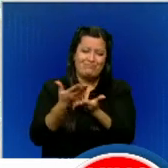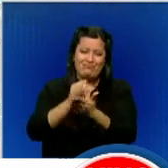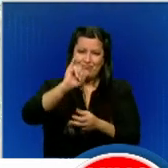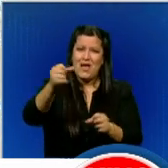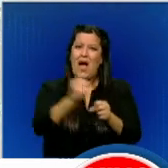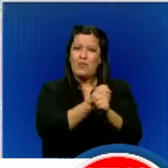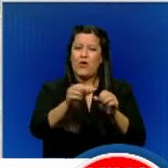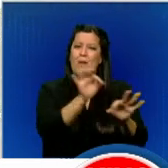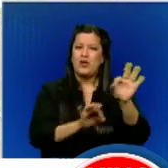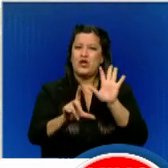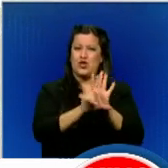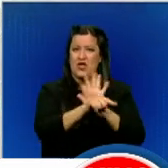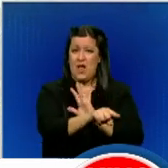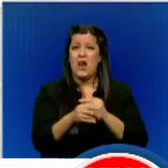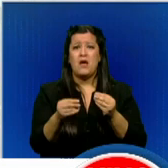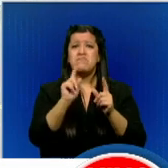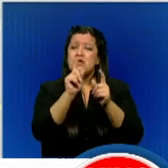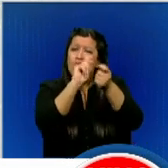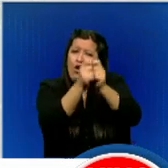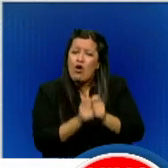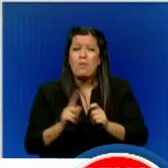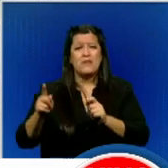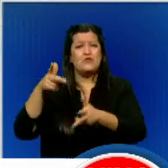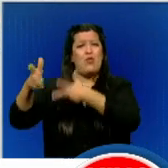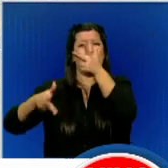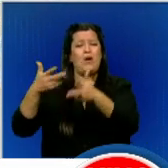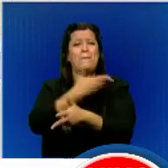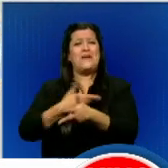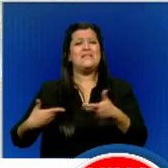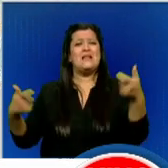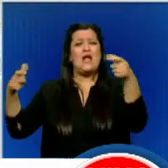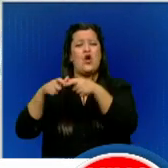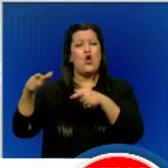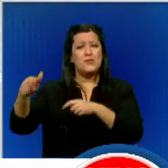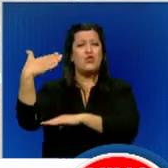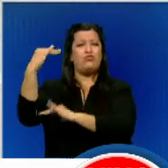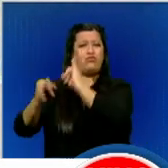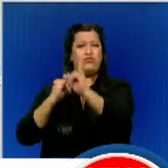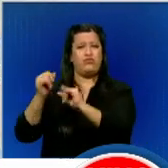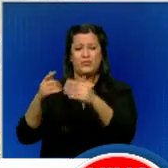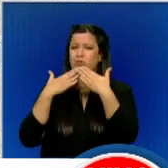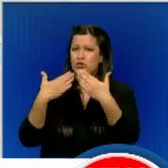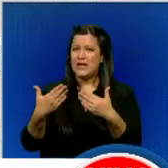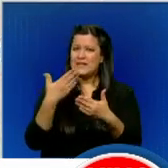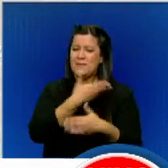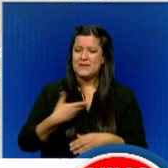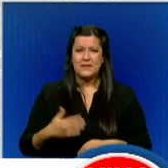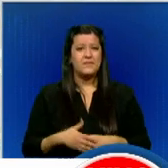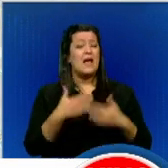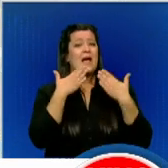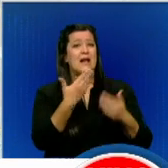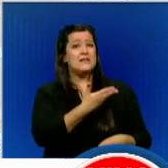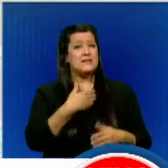de este proyecto de ley con las correcciones que apuntó el presidente de la comisión el miembro informante muchas gracias gracias diputado